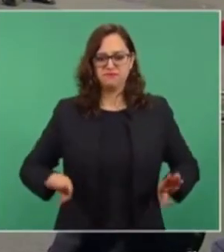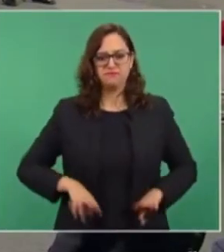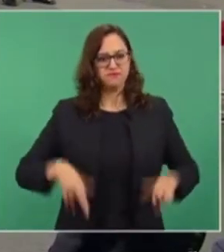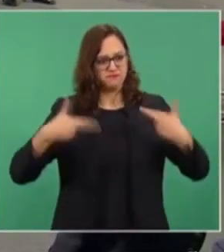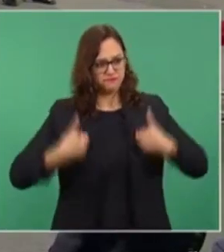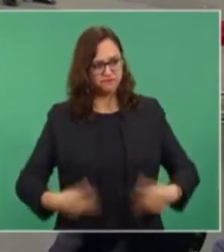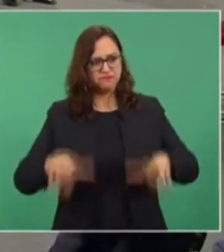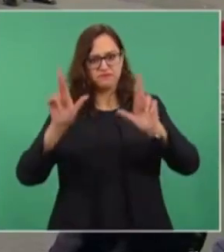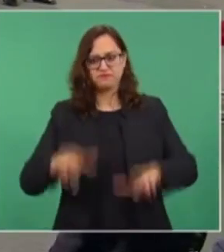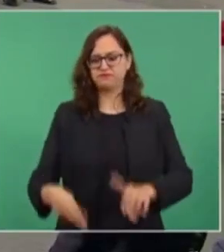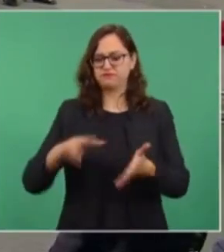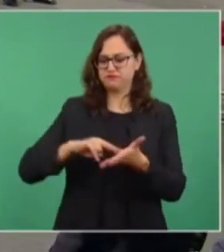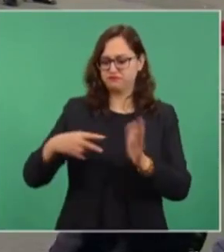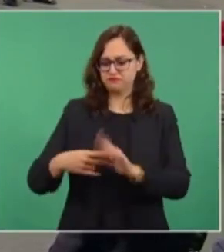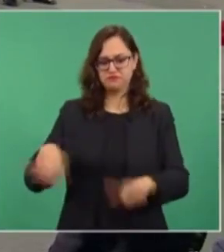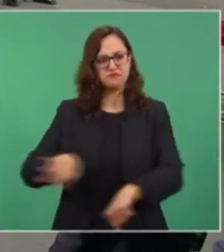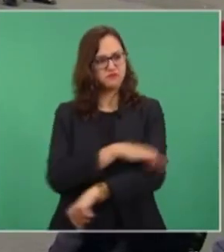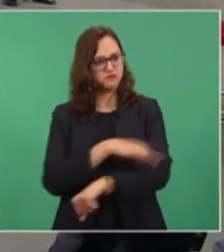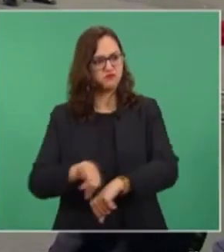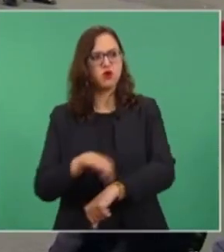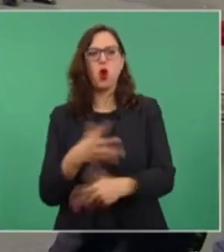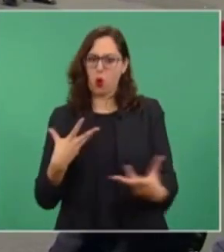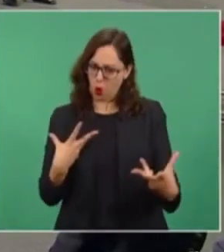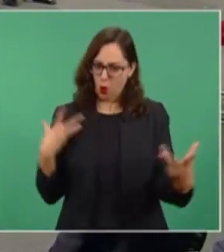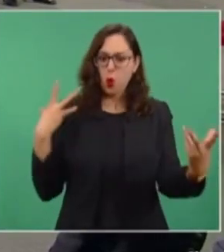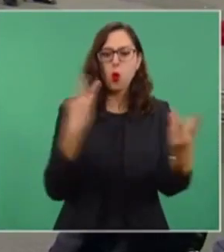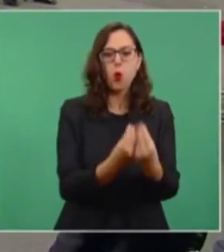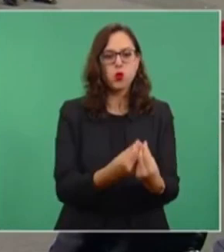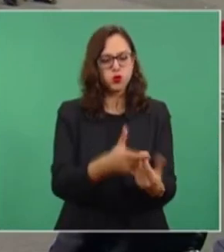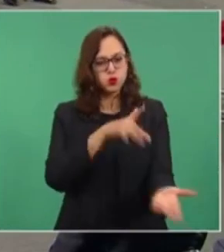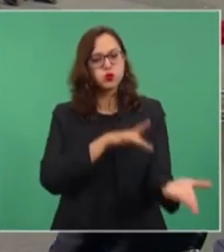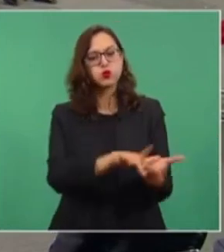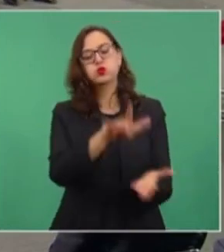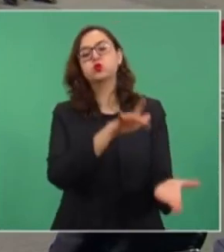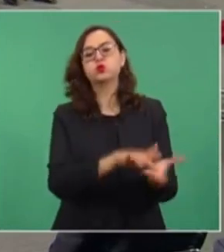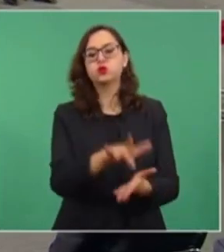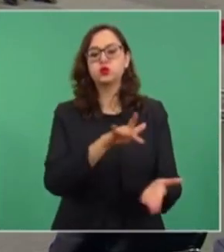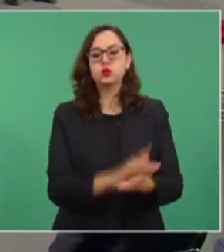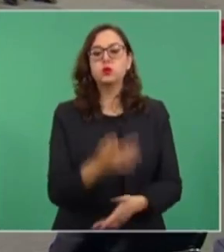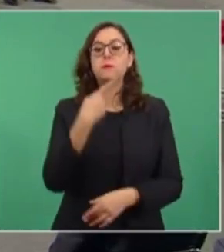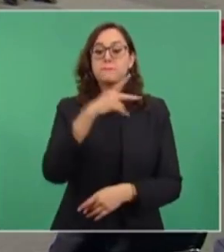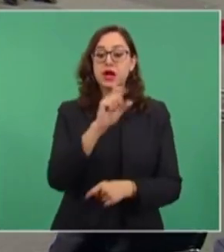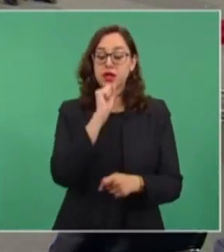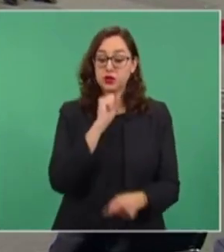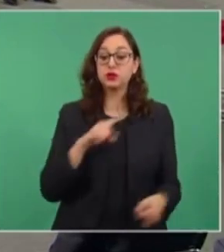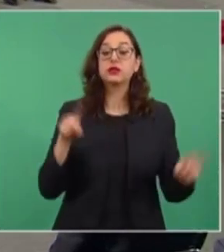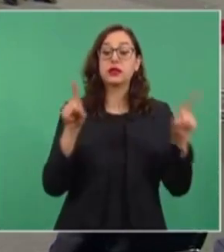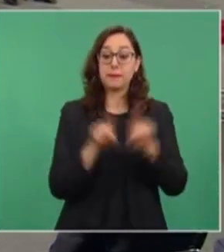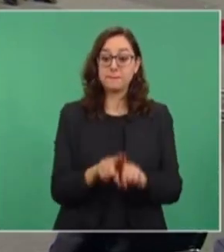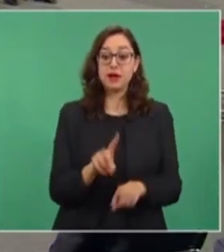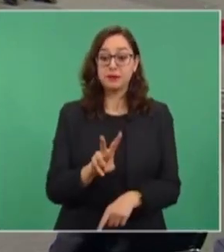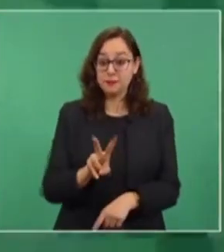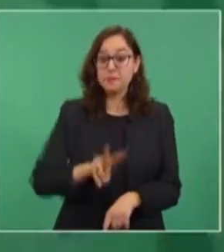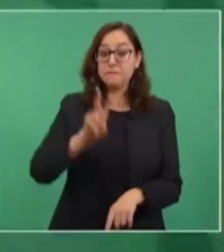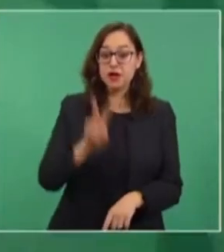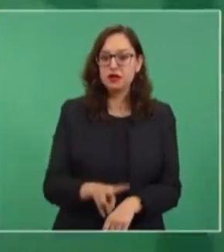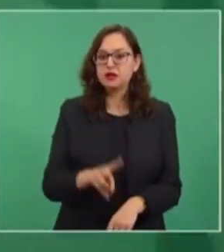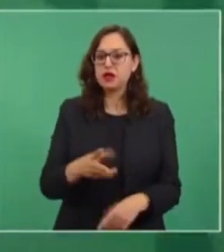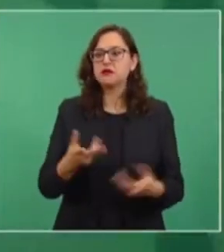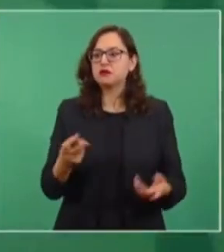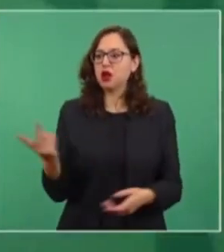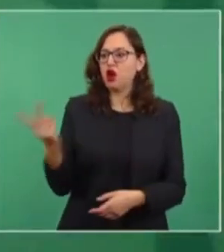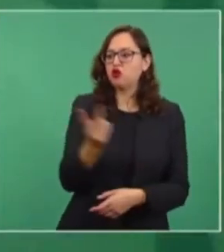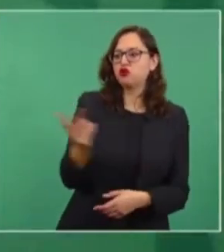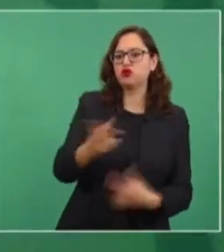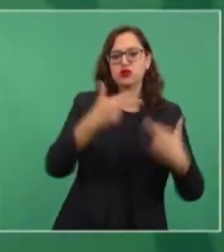enteros de ingenieros y arquitectos, pero que adicionalmente son los mejores ejemplos de lo que somos capaces de hacer en